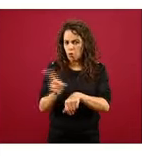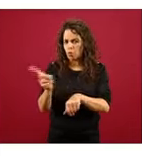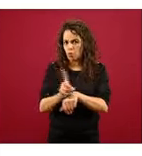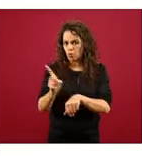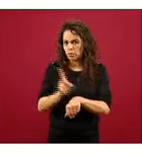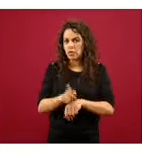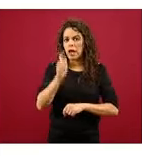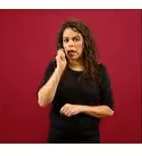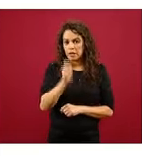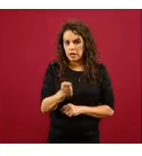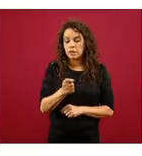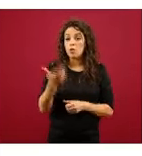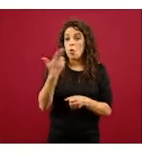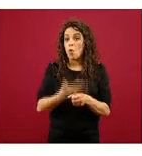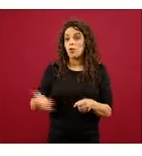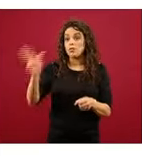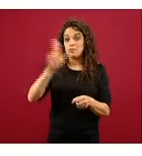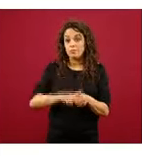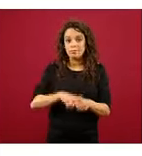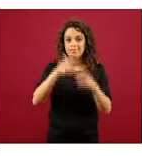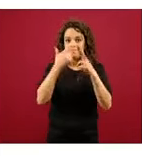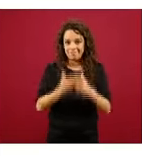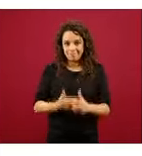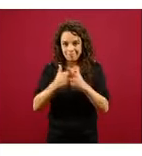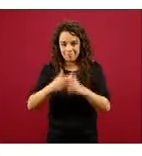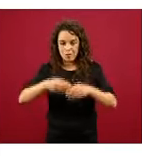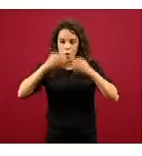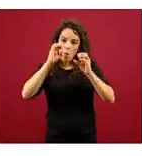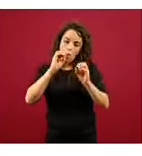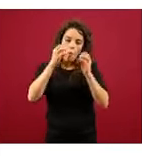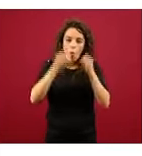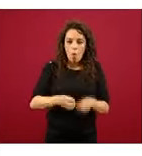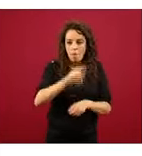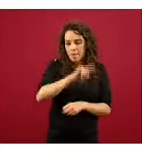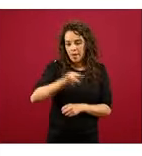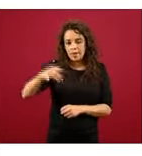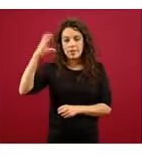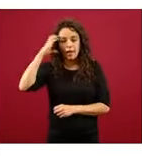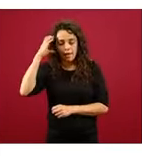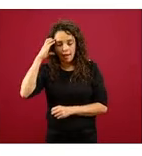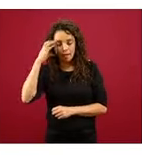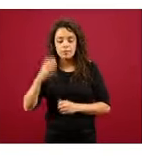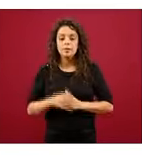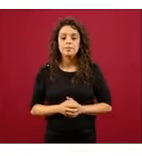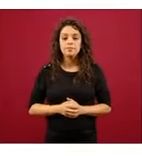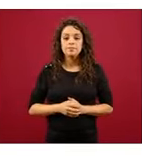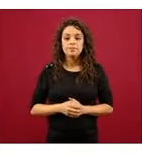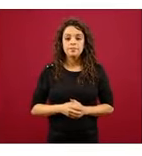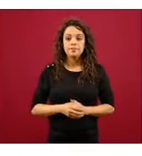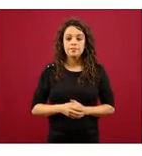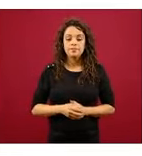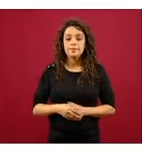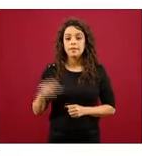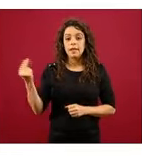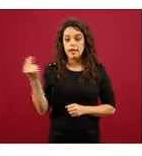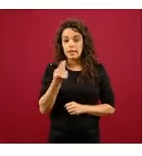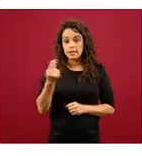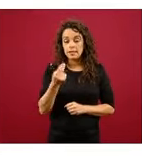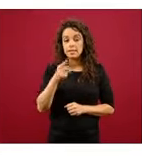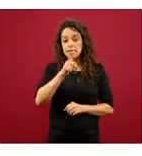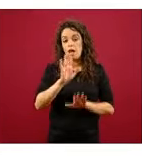la proporción de ocupación hospitalaria, reservar las camas de urgencia y las camas de hospitalización para